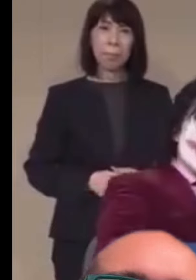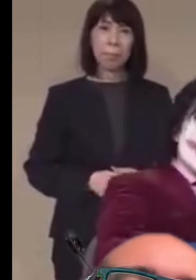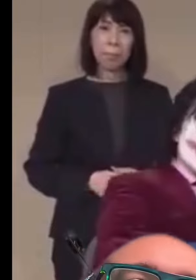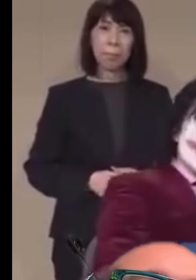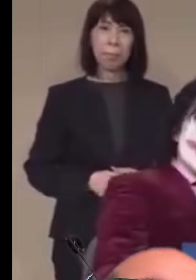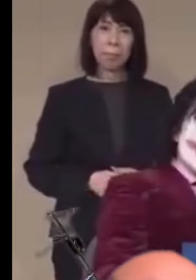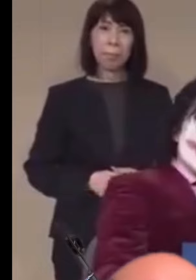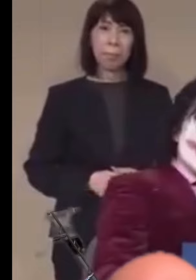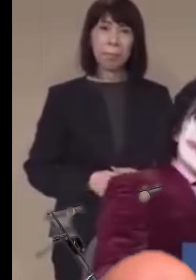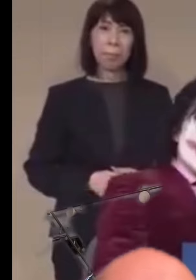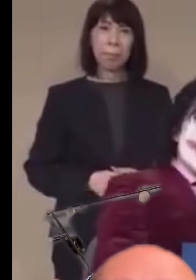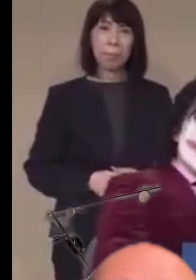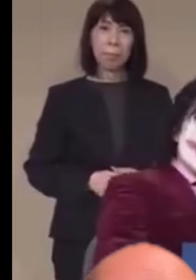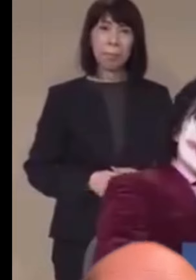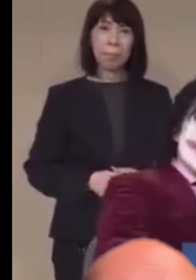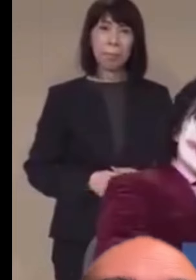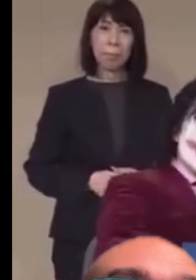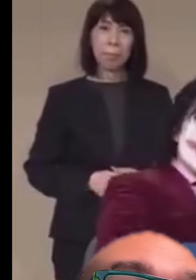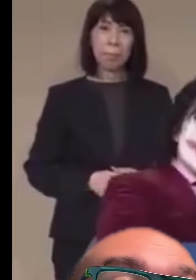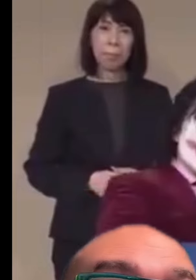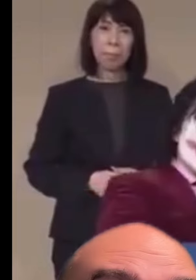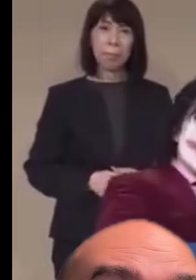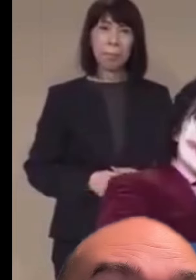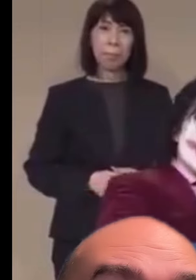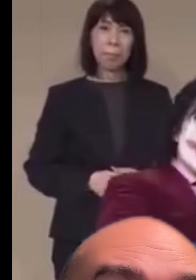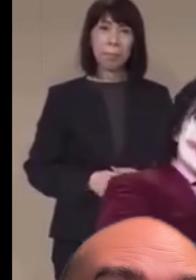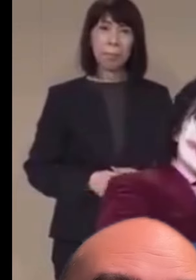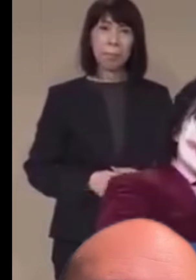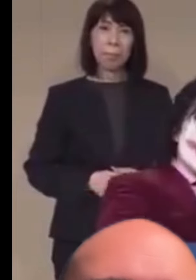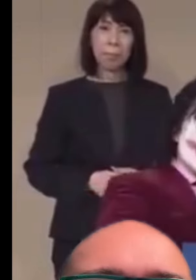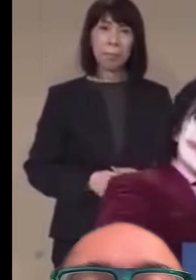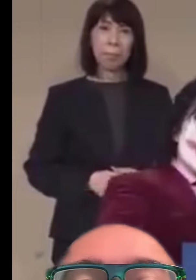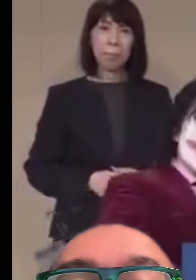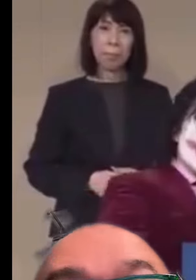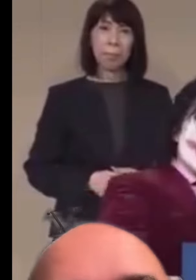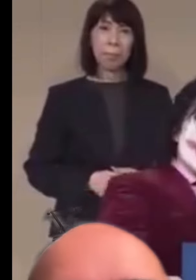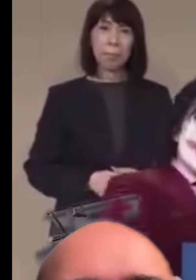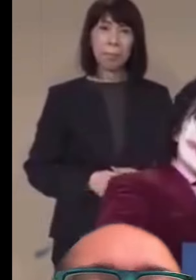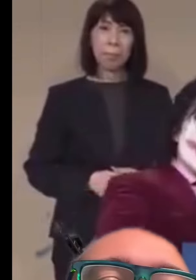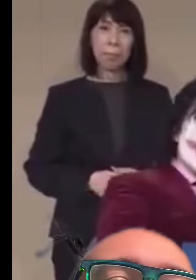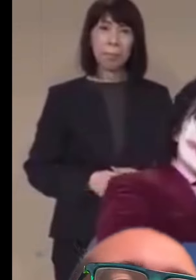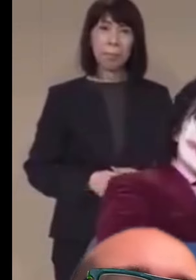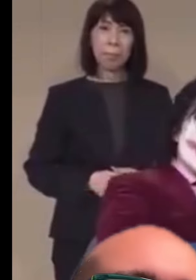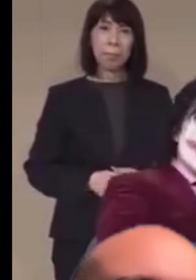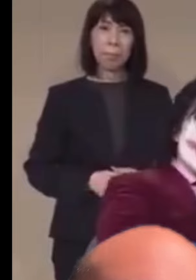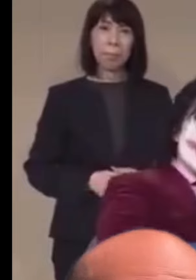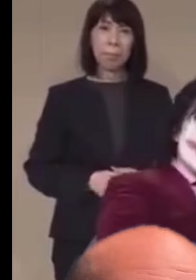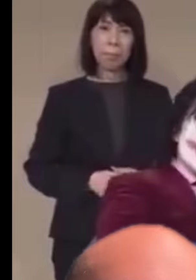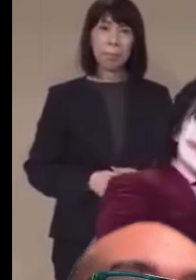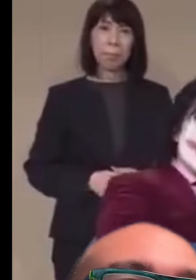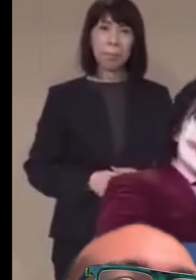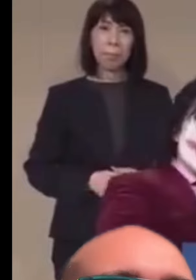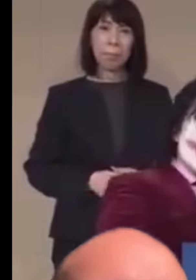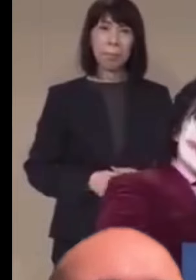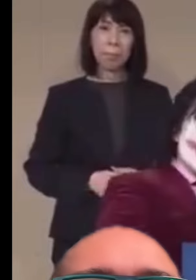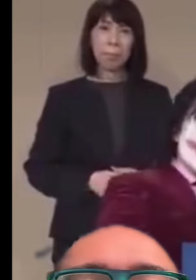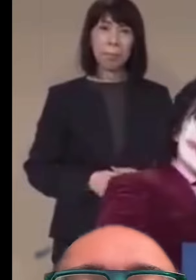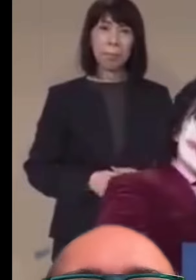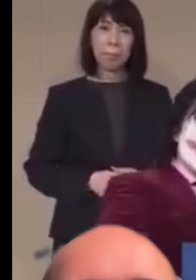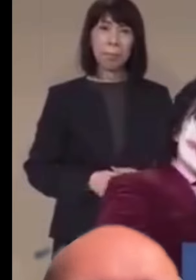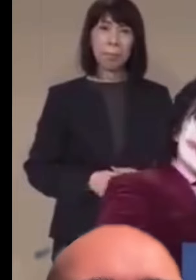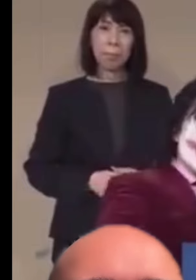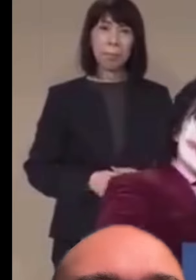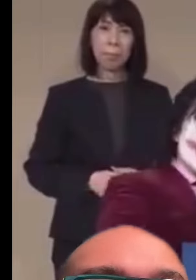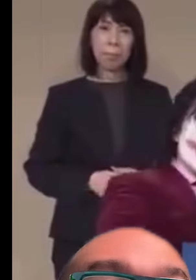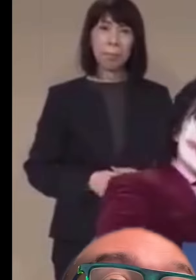eso. ¿Pero qué es lo que está pasando? Pues lo que está pasando es que la televisión pública japonesa está obligada a dar un tiempo, un espacio a